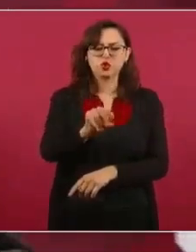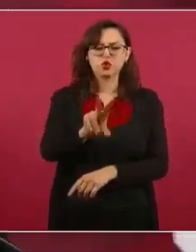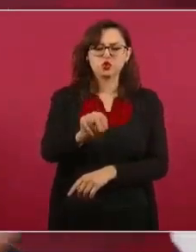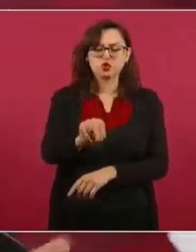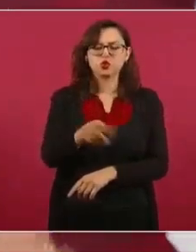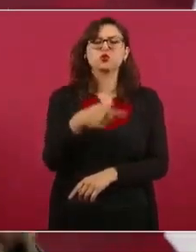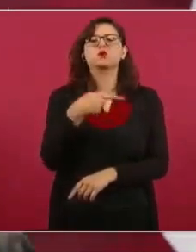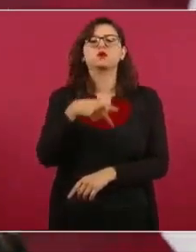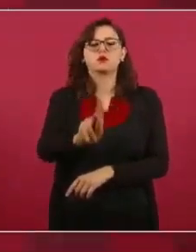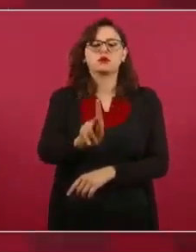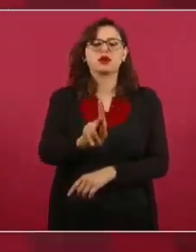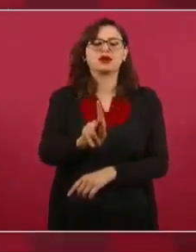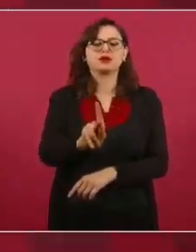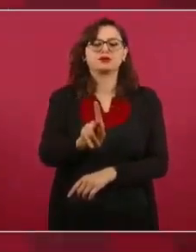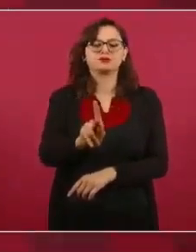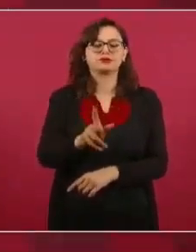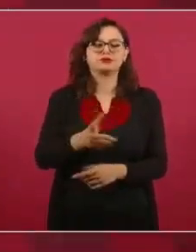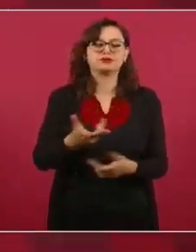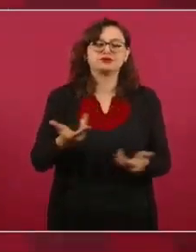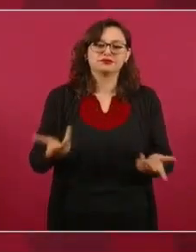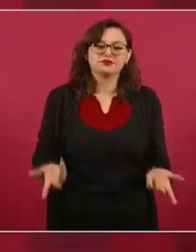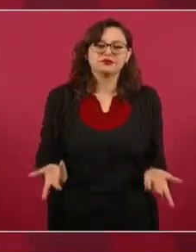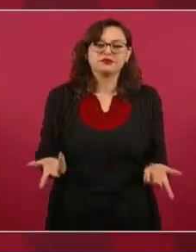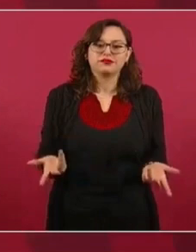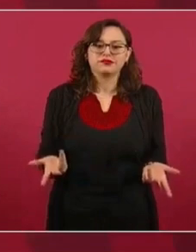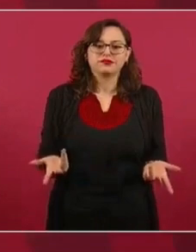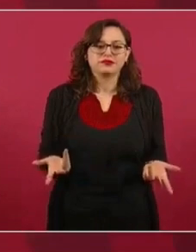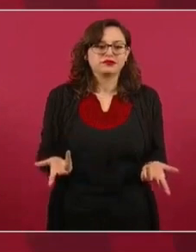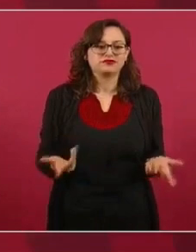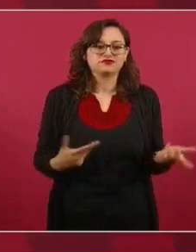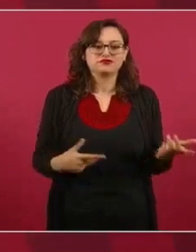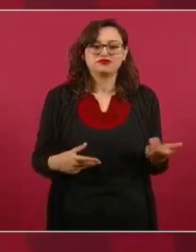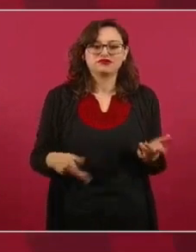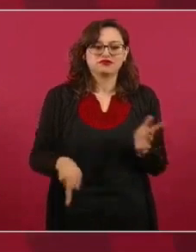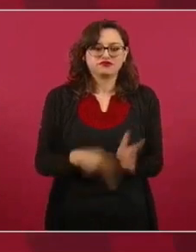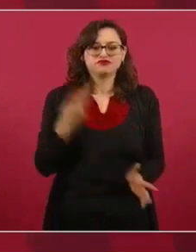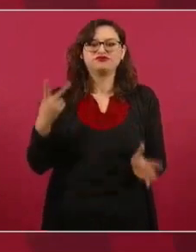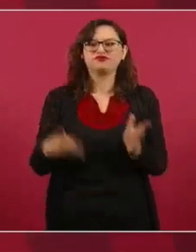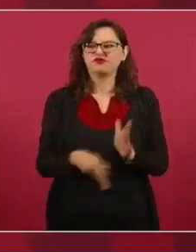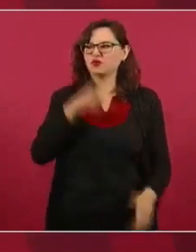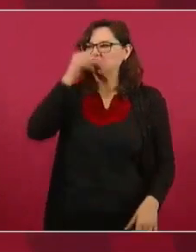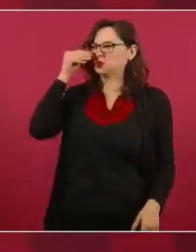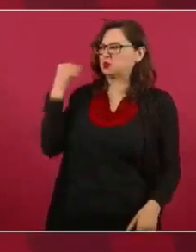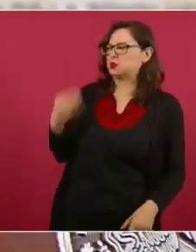pues que no nos echen la culpa a nosotros.